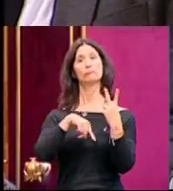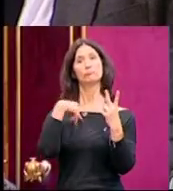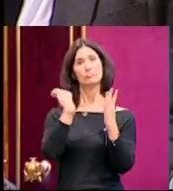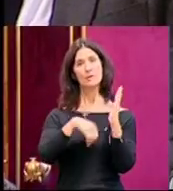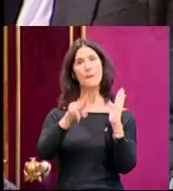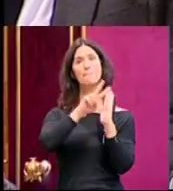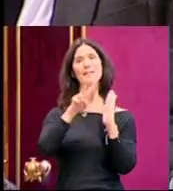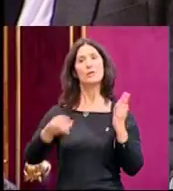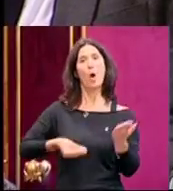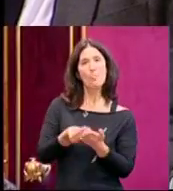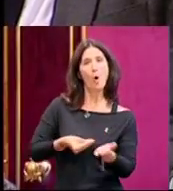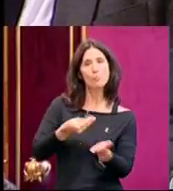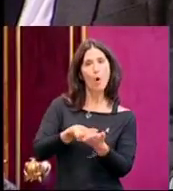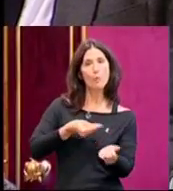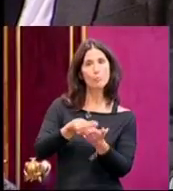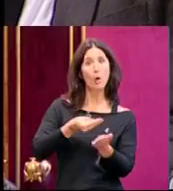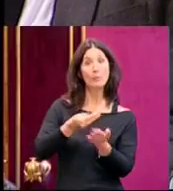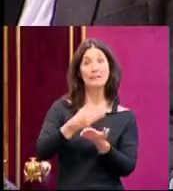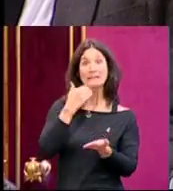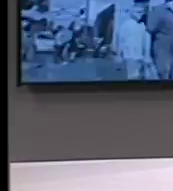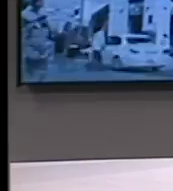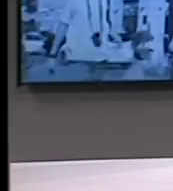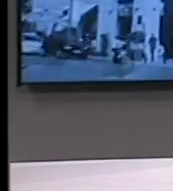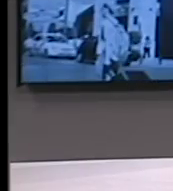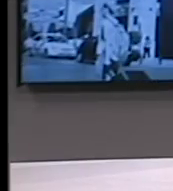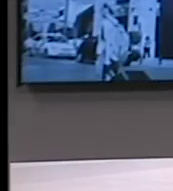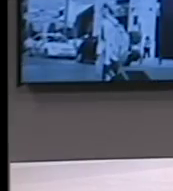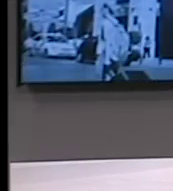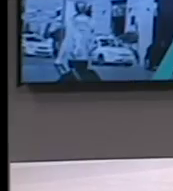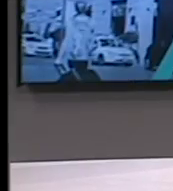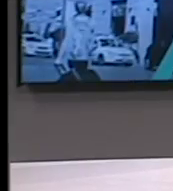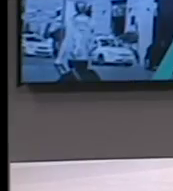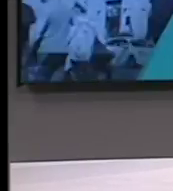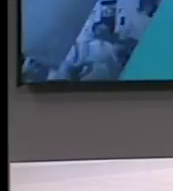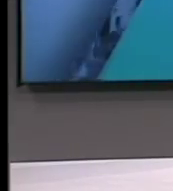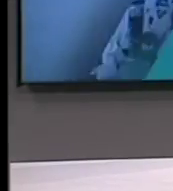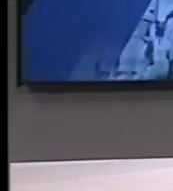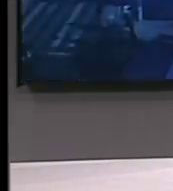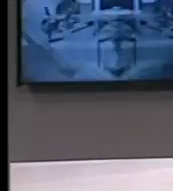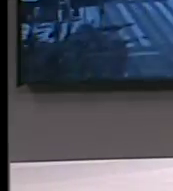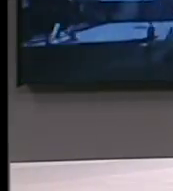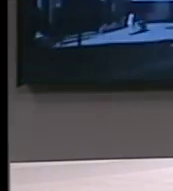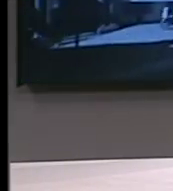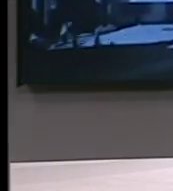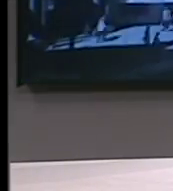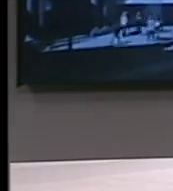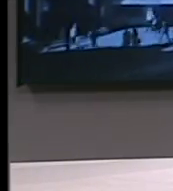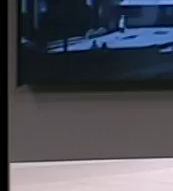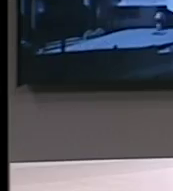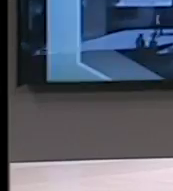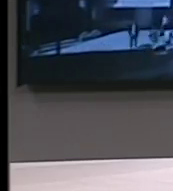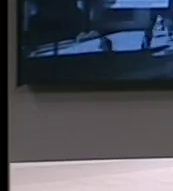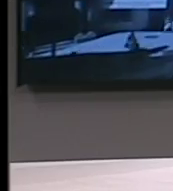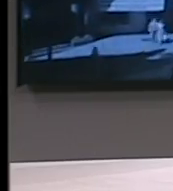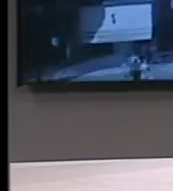22 aportaciones, se han recogido prácticamente en su mayoría. Por unanimidad han sido aprobadas las tres mociones del Partido Popular relativas a